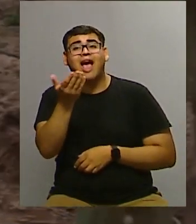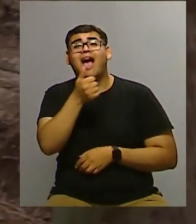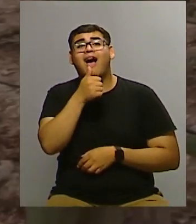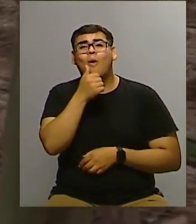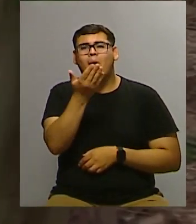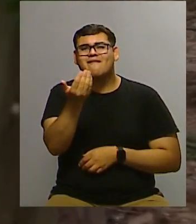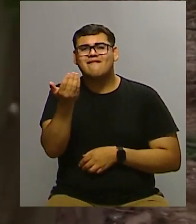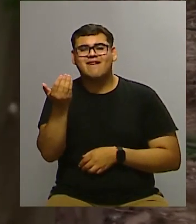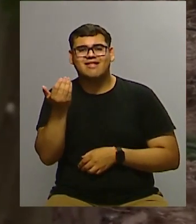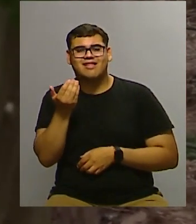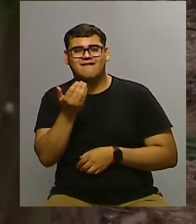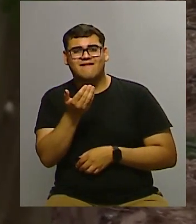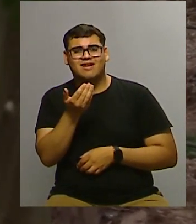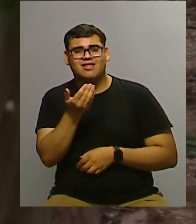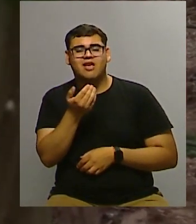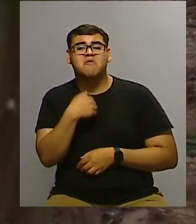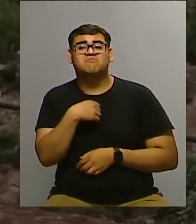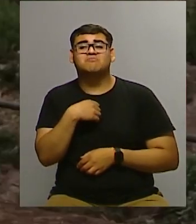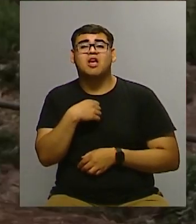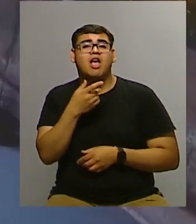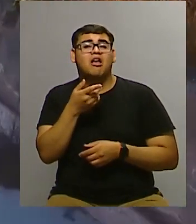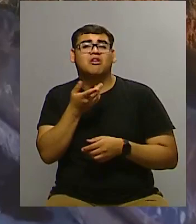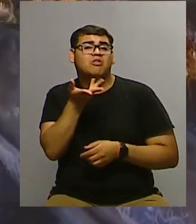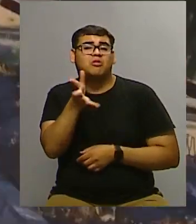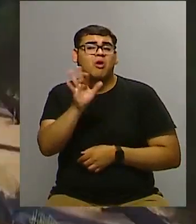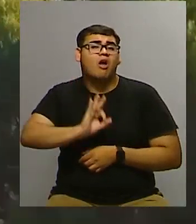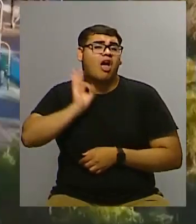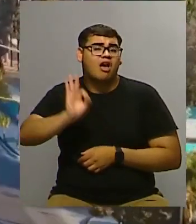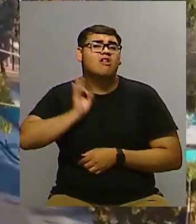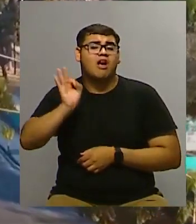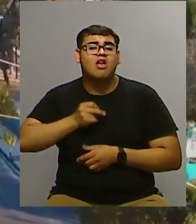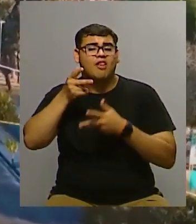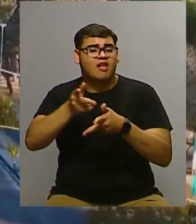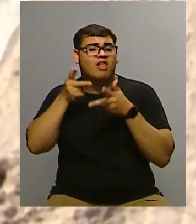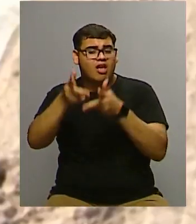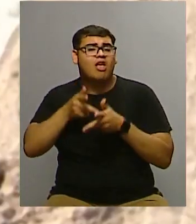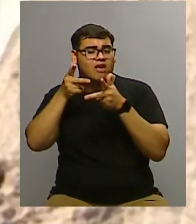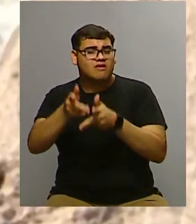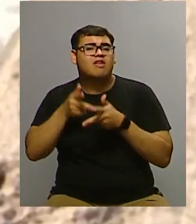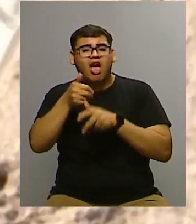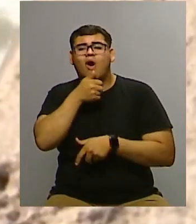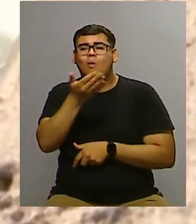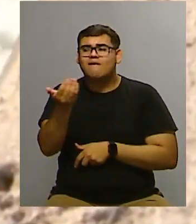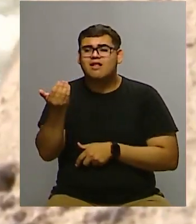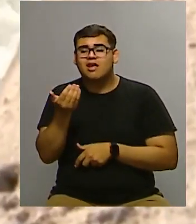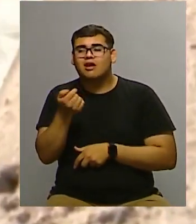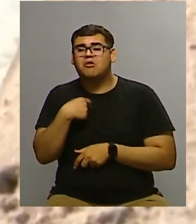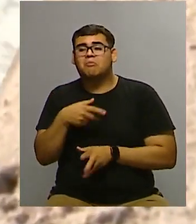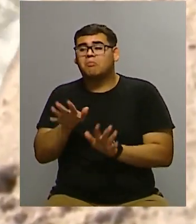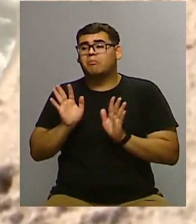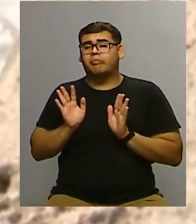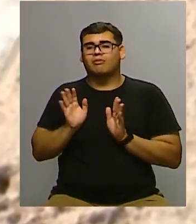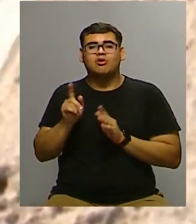sirve repetirlo todos los años y no gestionar y no hacer. En